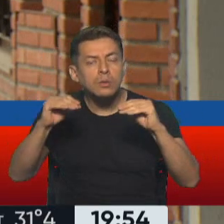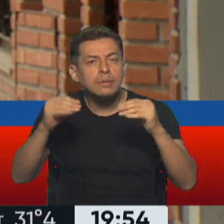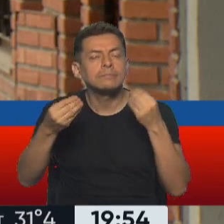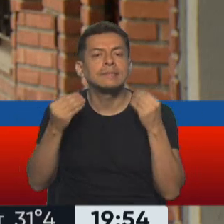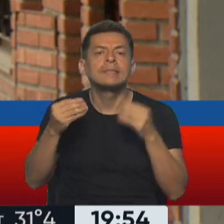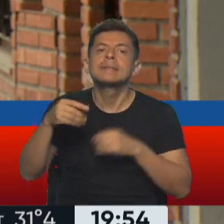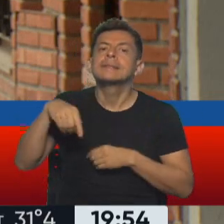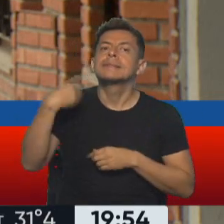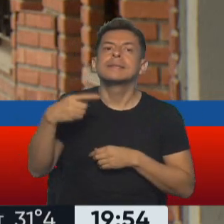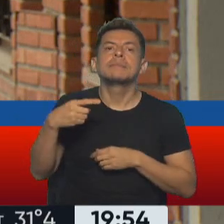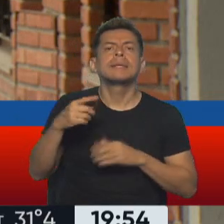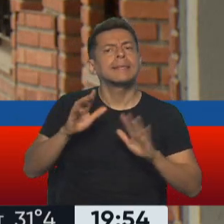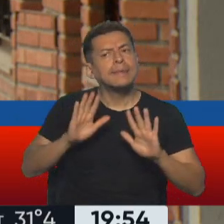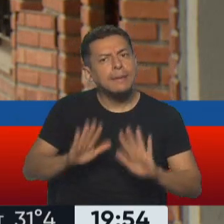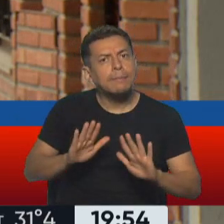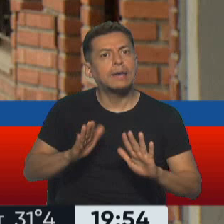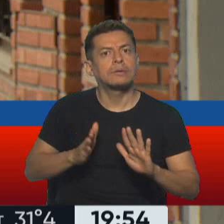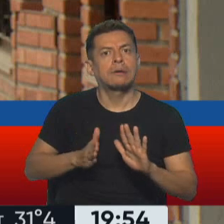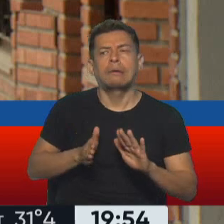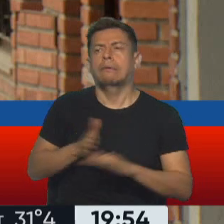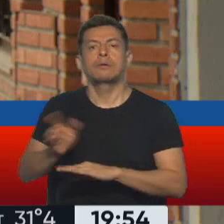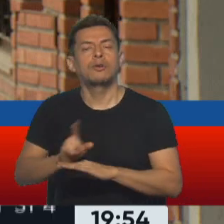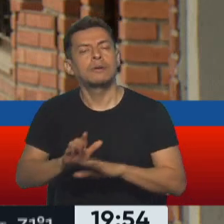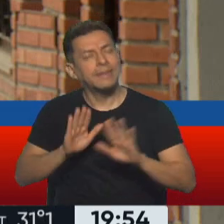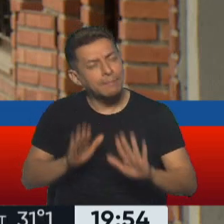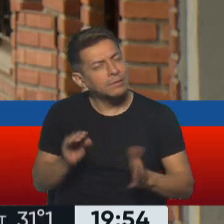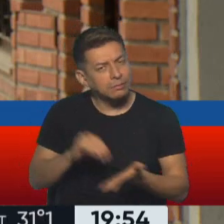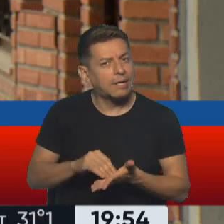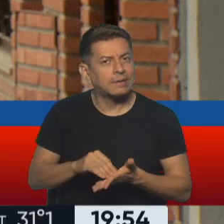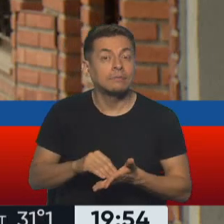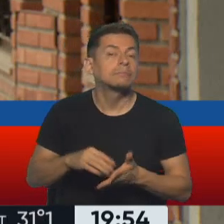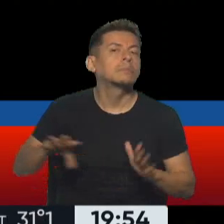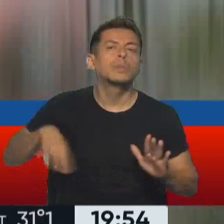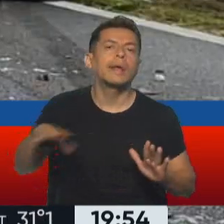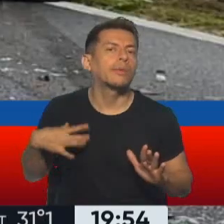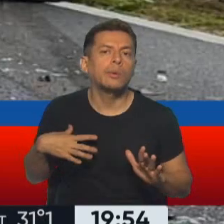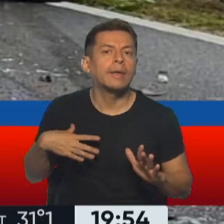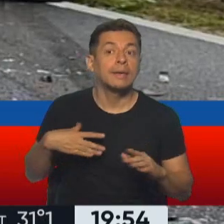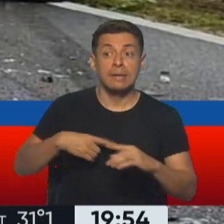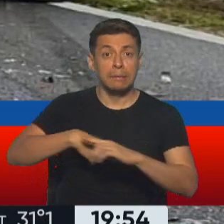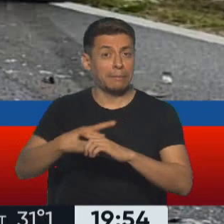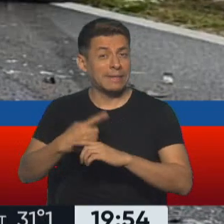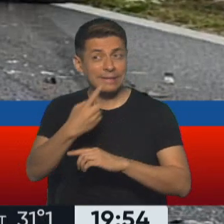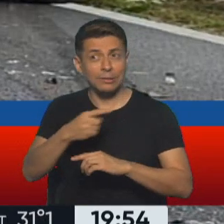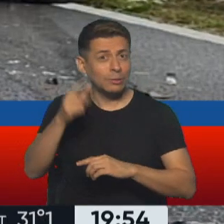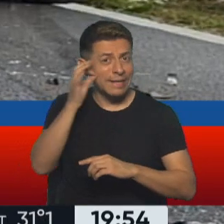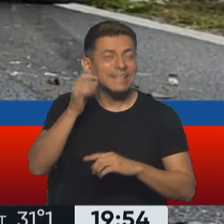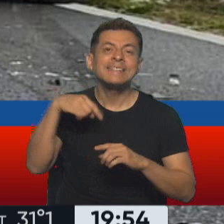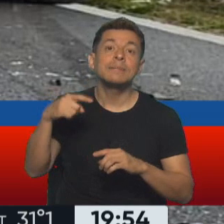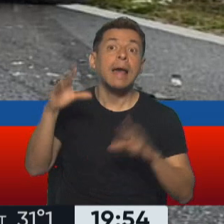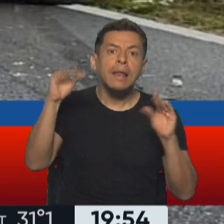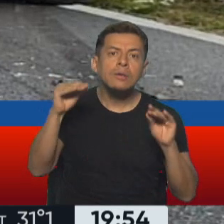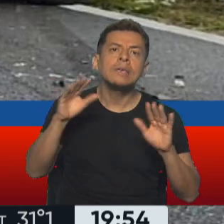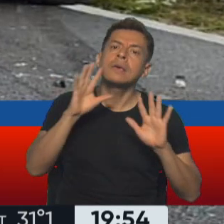tenemos que circular más despacio aunque se permita a 130 que se permita lo que se permita siempre de noche hay que